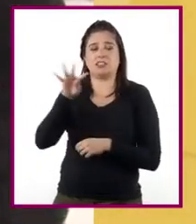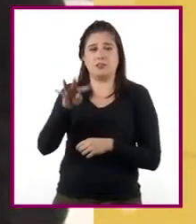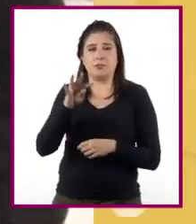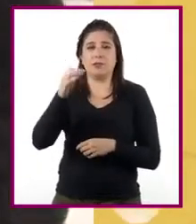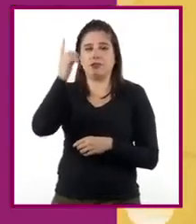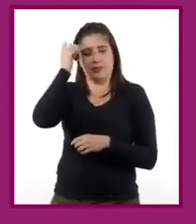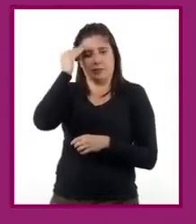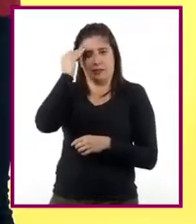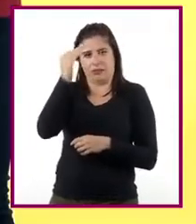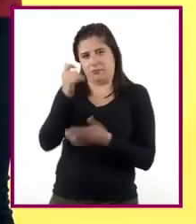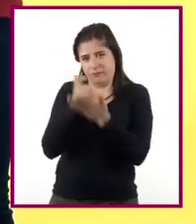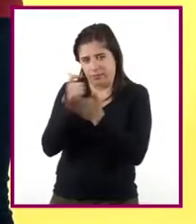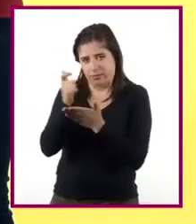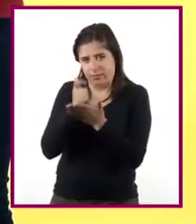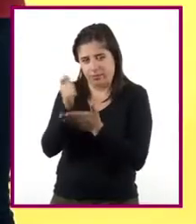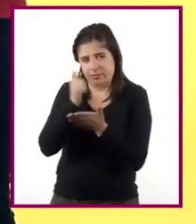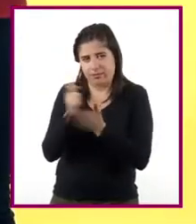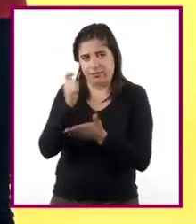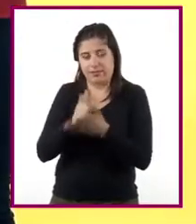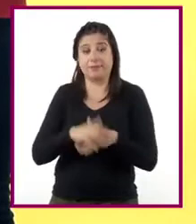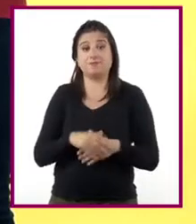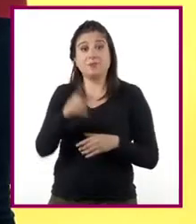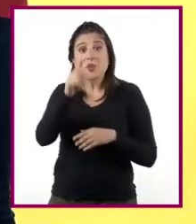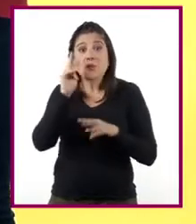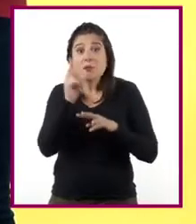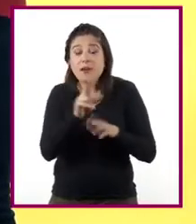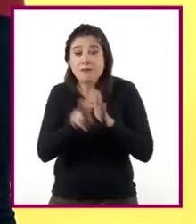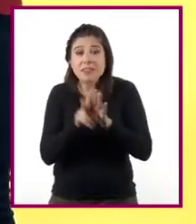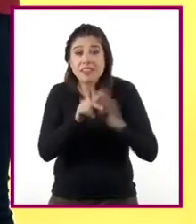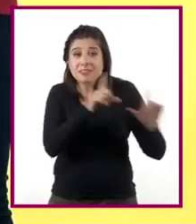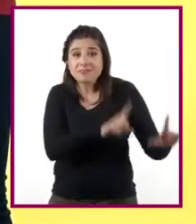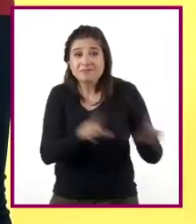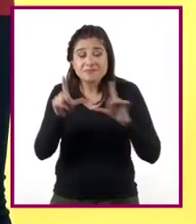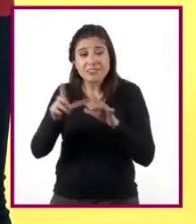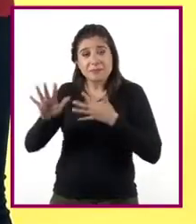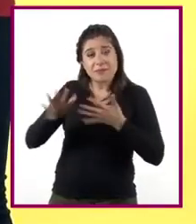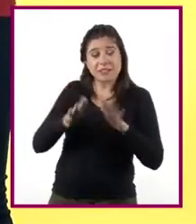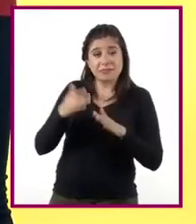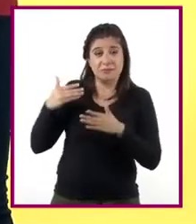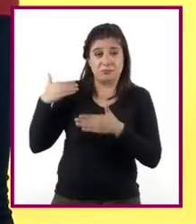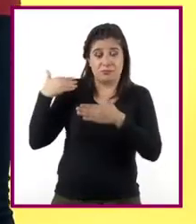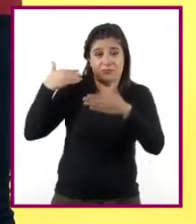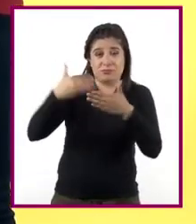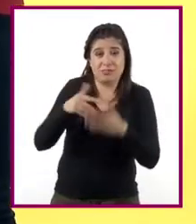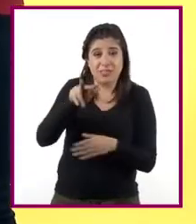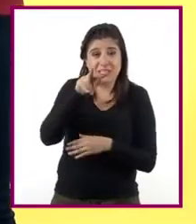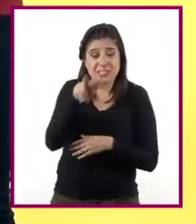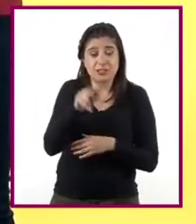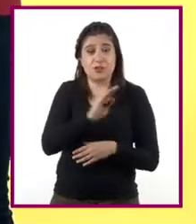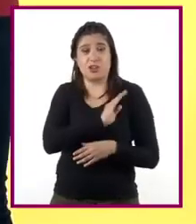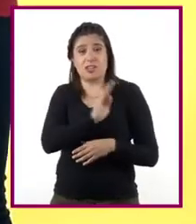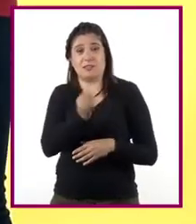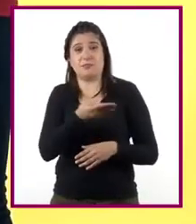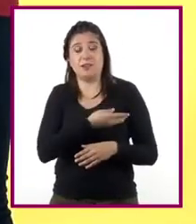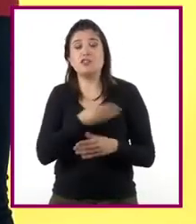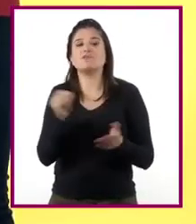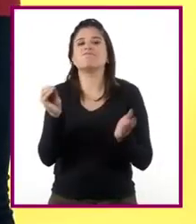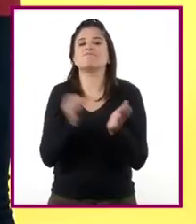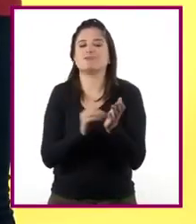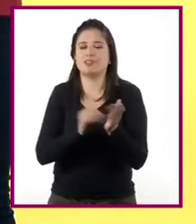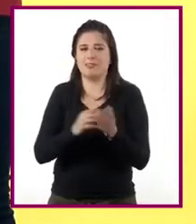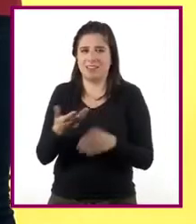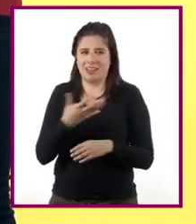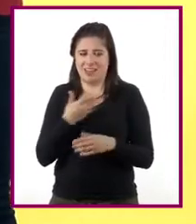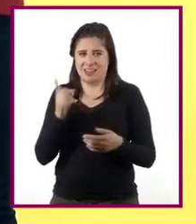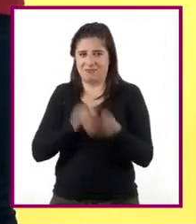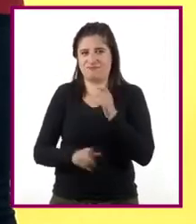tiempo en pagar. Como vieron en el video anterior, a finales del siglo XVIII, el Imperio Español todavía poseía